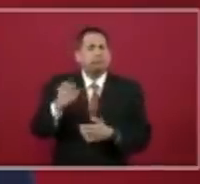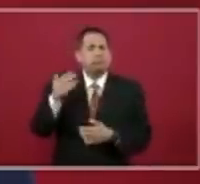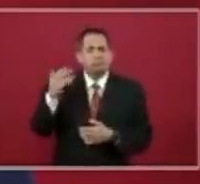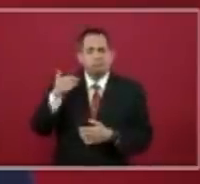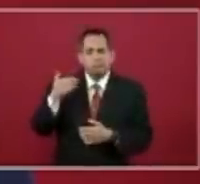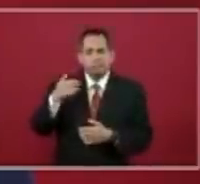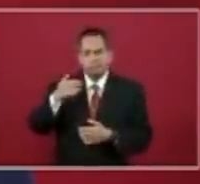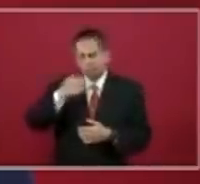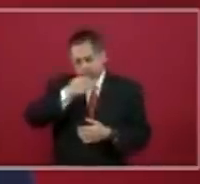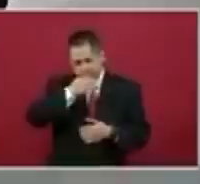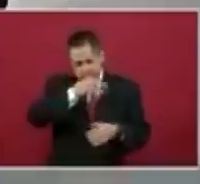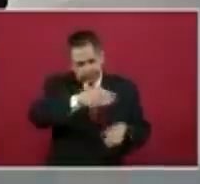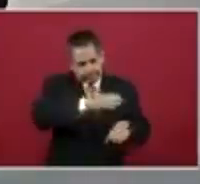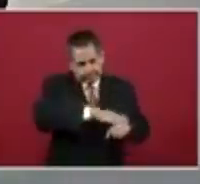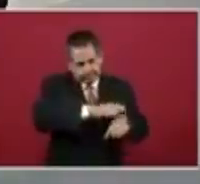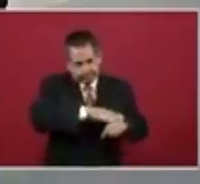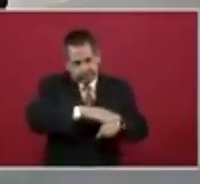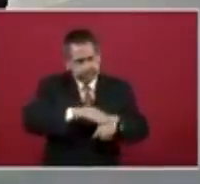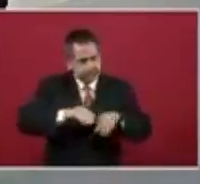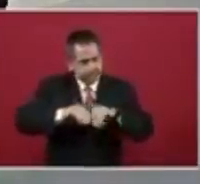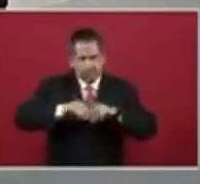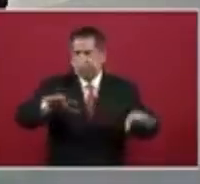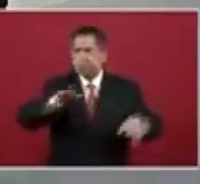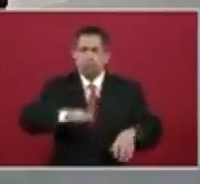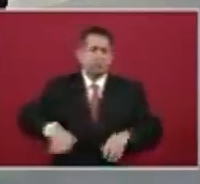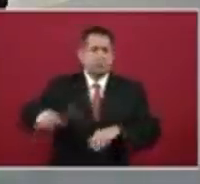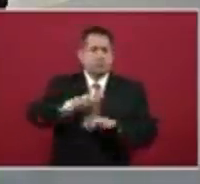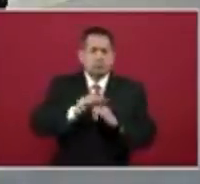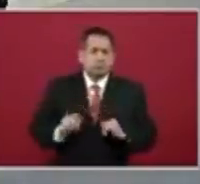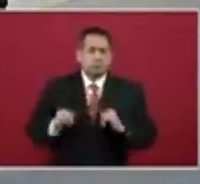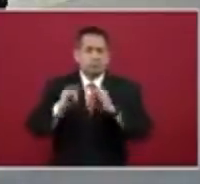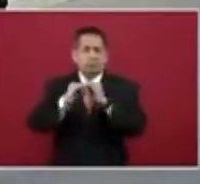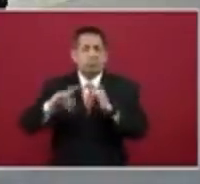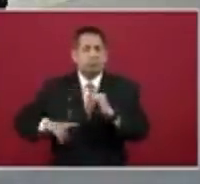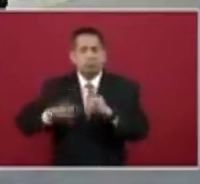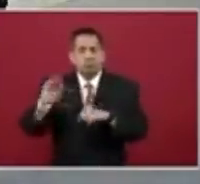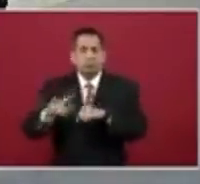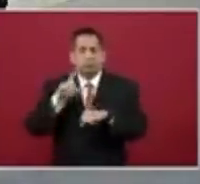a todas las dependencias